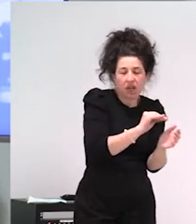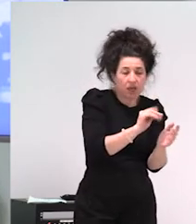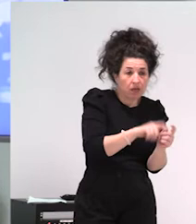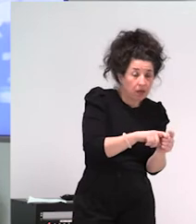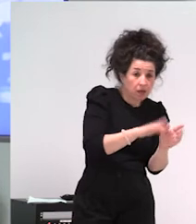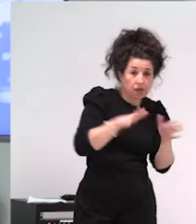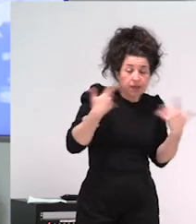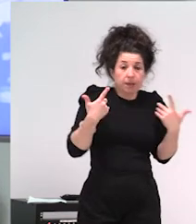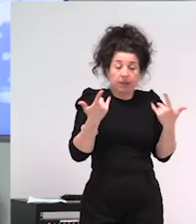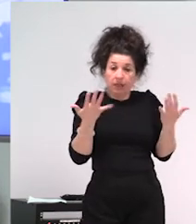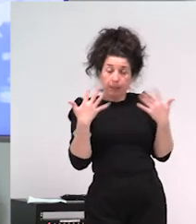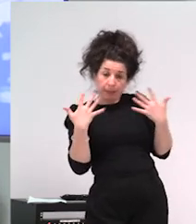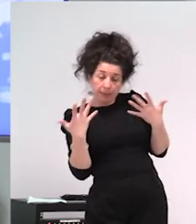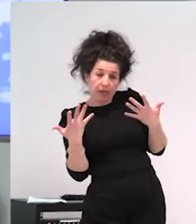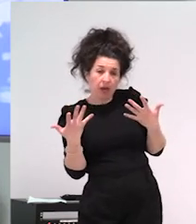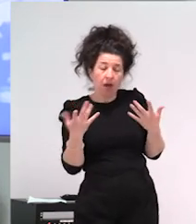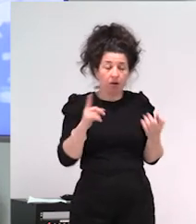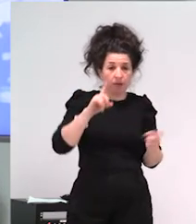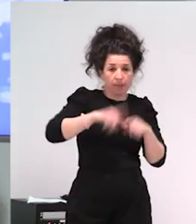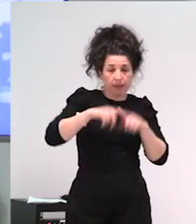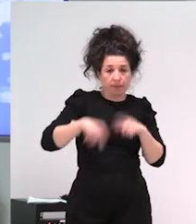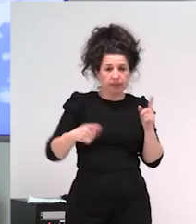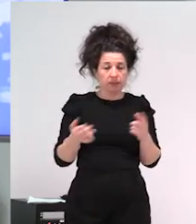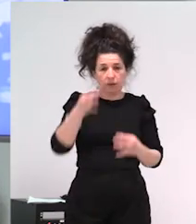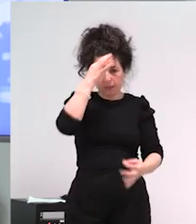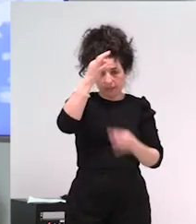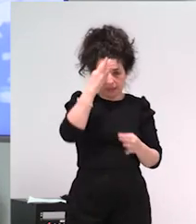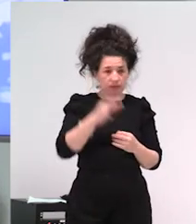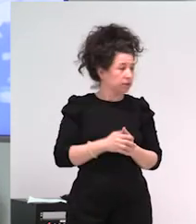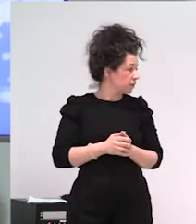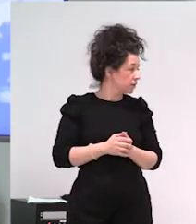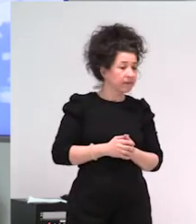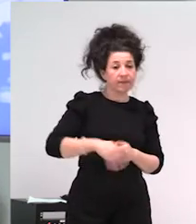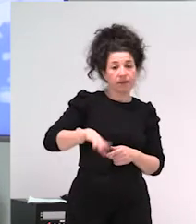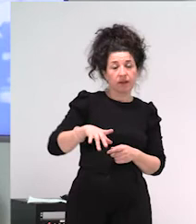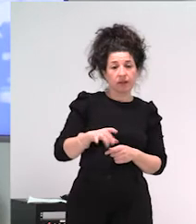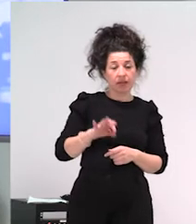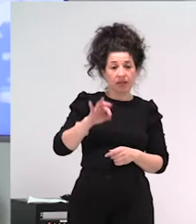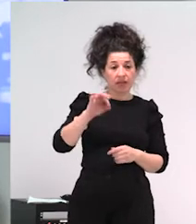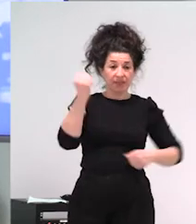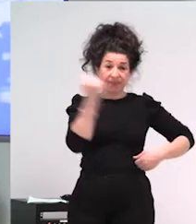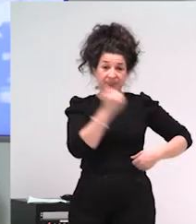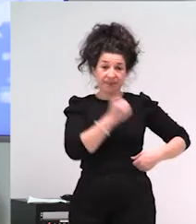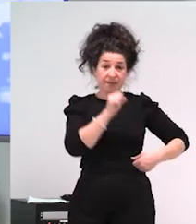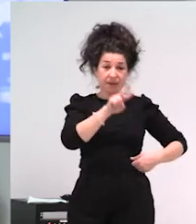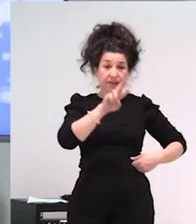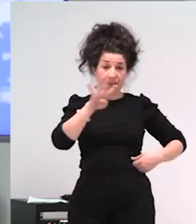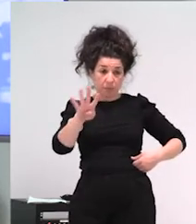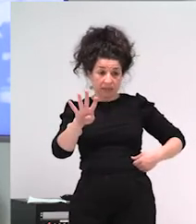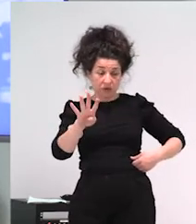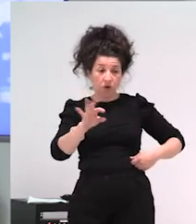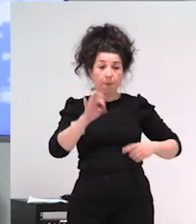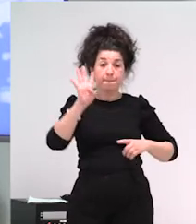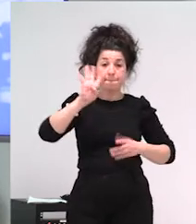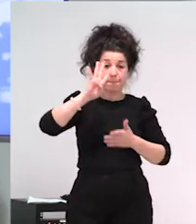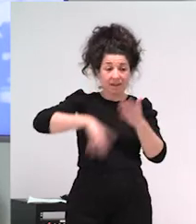mes del año en que te encuentres. Por ejemplo, como dato, 24 grados en Barcelona el 24 de diciembre no tiene sentido,